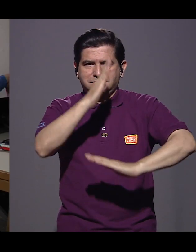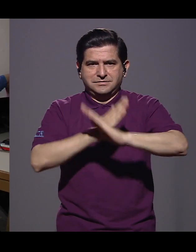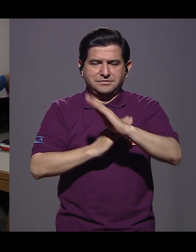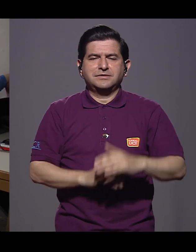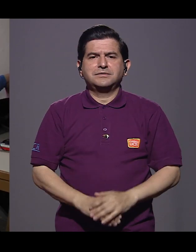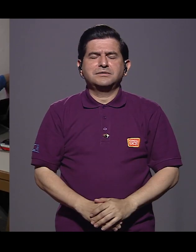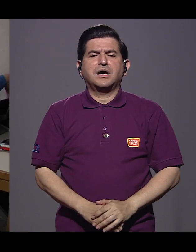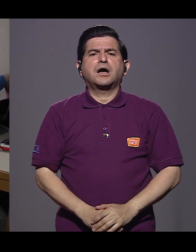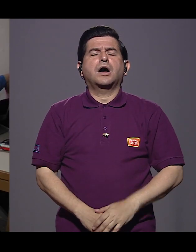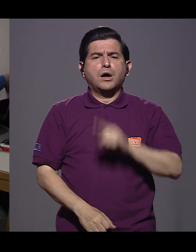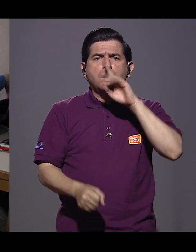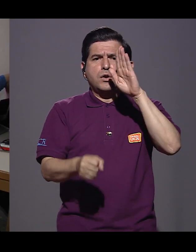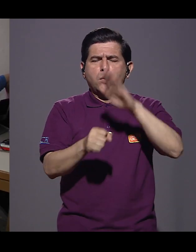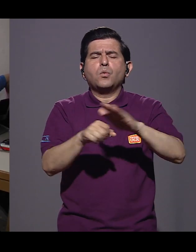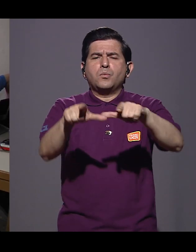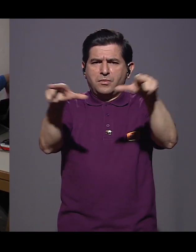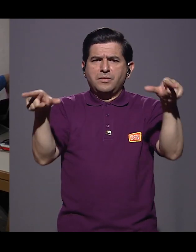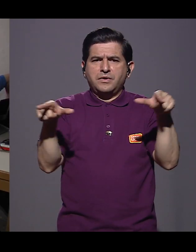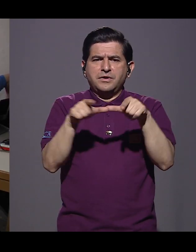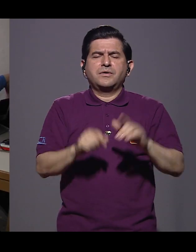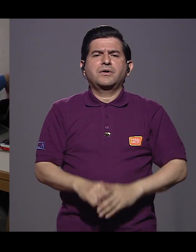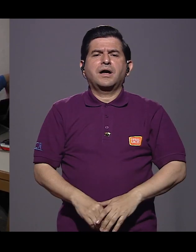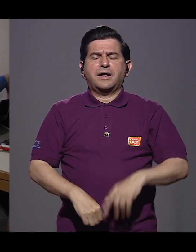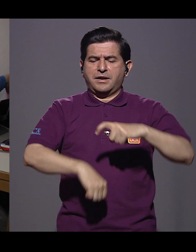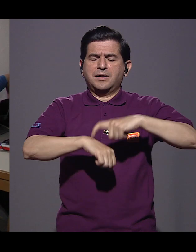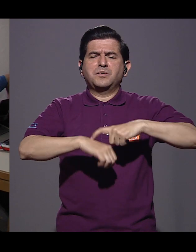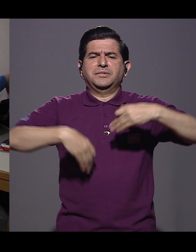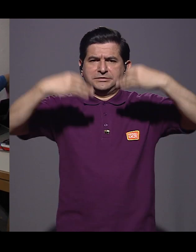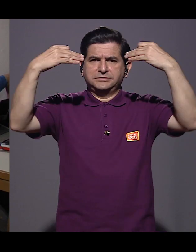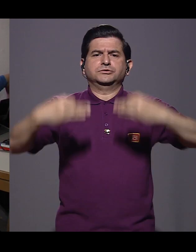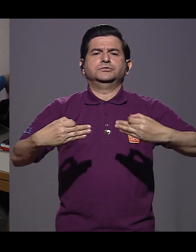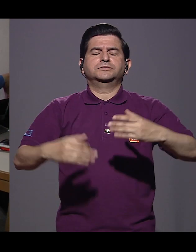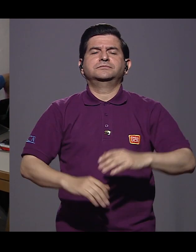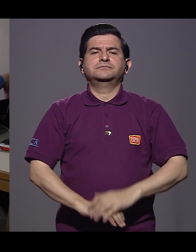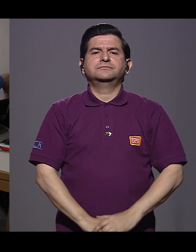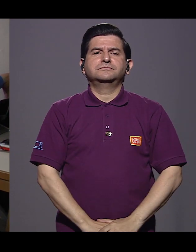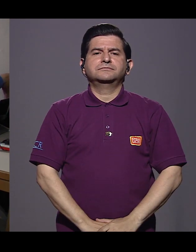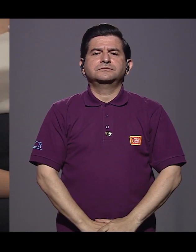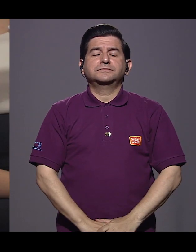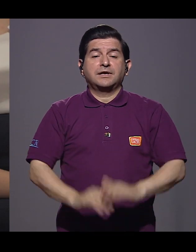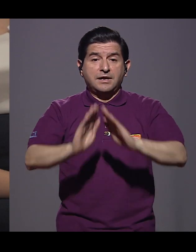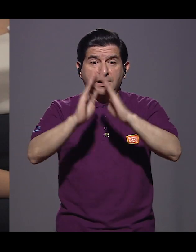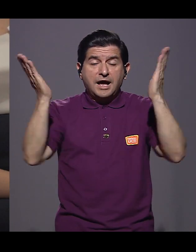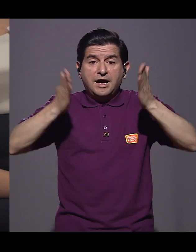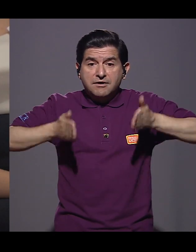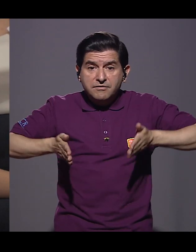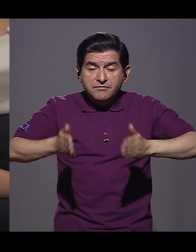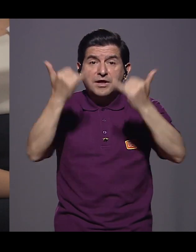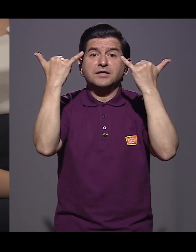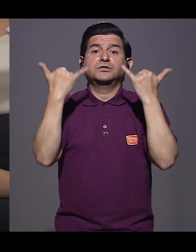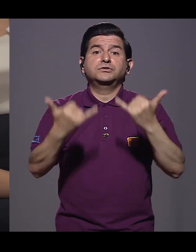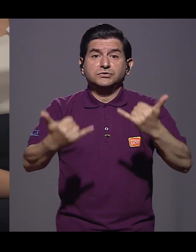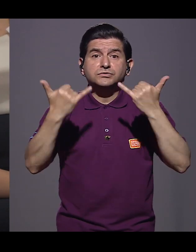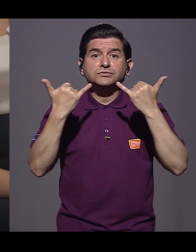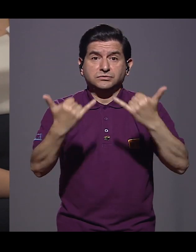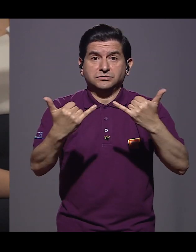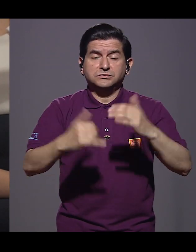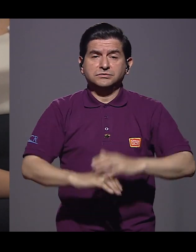discapacidad han conquistado su lugar en puestos de toma de decisiones. Y abriéndose caminos ya